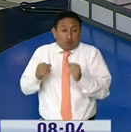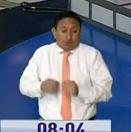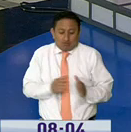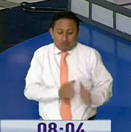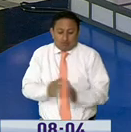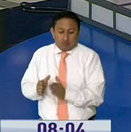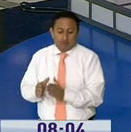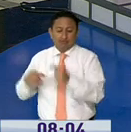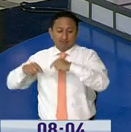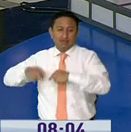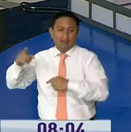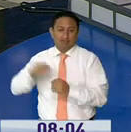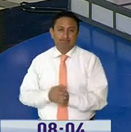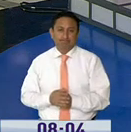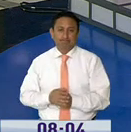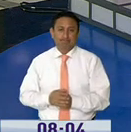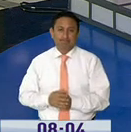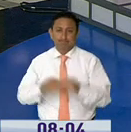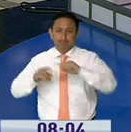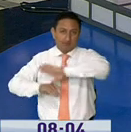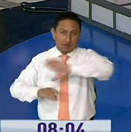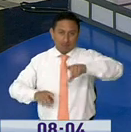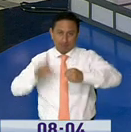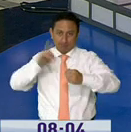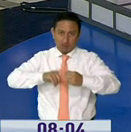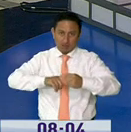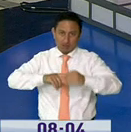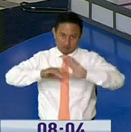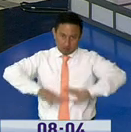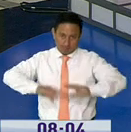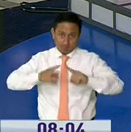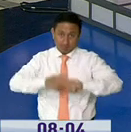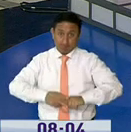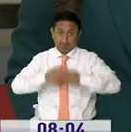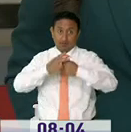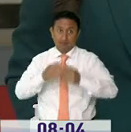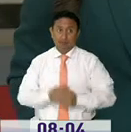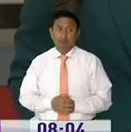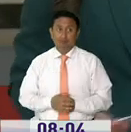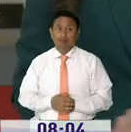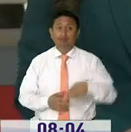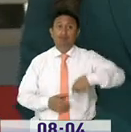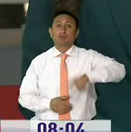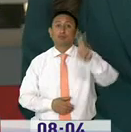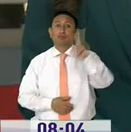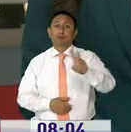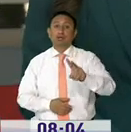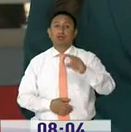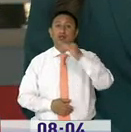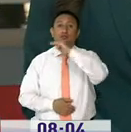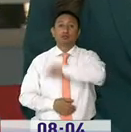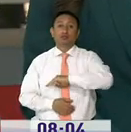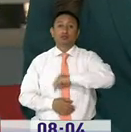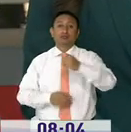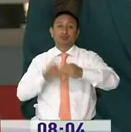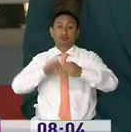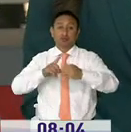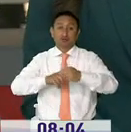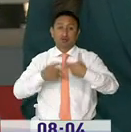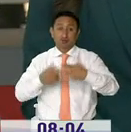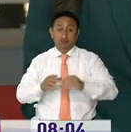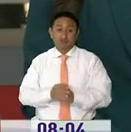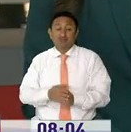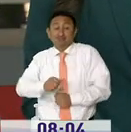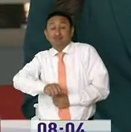que se van a realizar. ¿Entremos a materia nosotros en Quito? Sí, vamos a empezar y les contamos que este viernes el municipio de Quito, a través del Patronato San José y